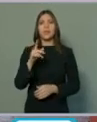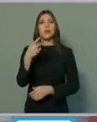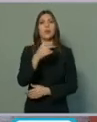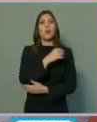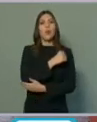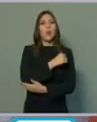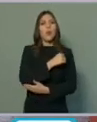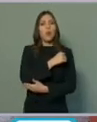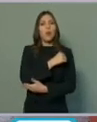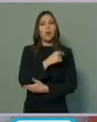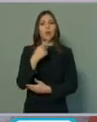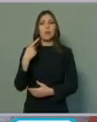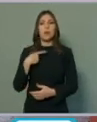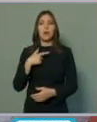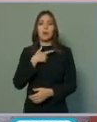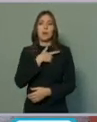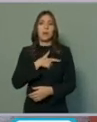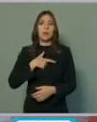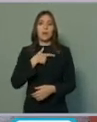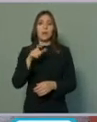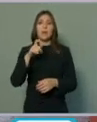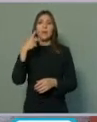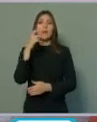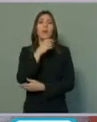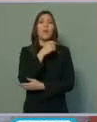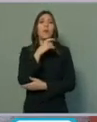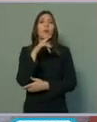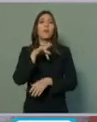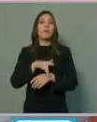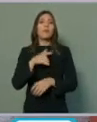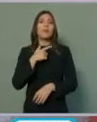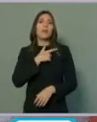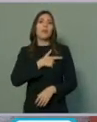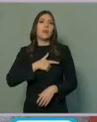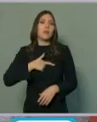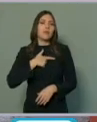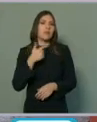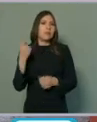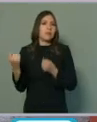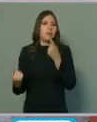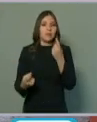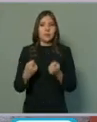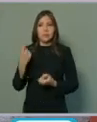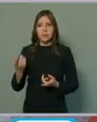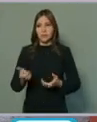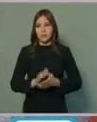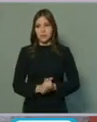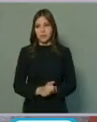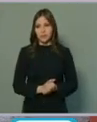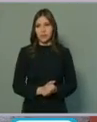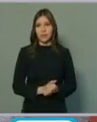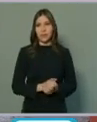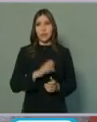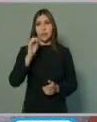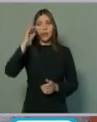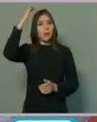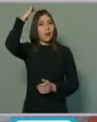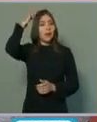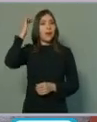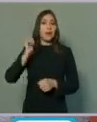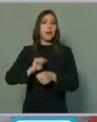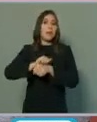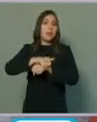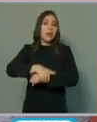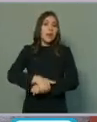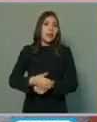codo. Hay gente que le excita muchísimo que acaricies su codo. Tal vez la Es que calvita. nadie te acaricia el codo, sí está Nadie te raro, ¿no? acaricia